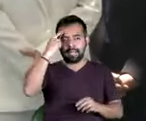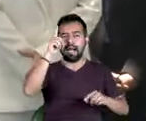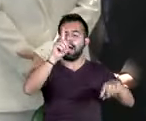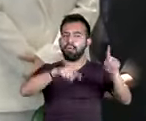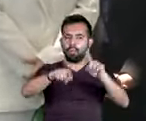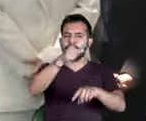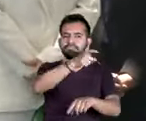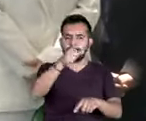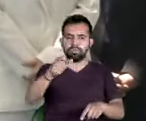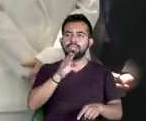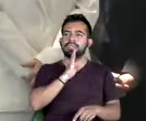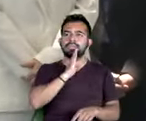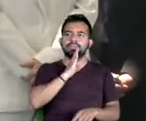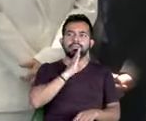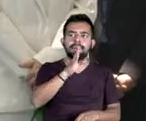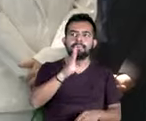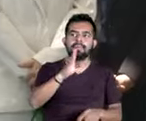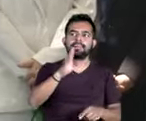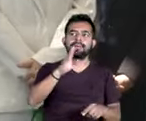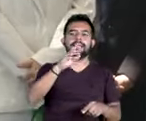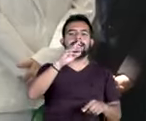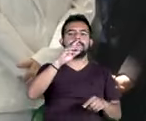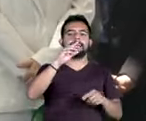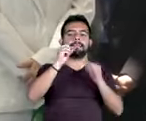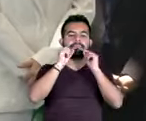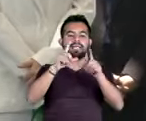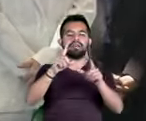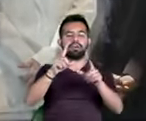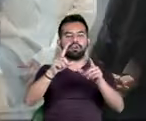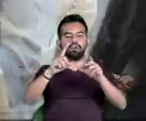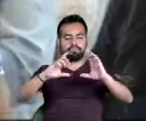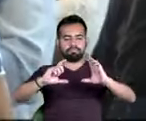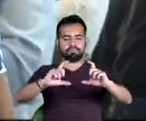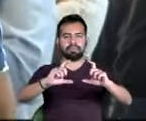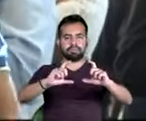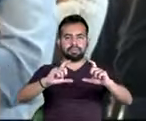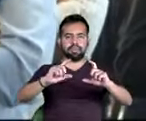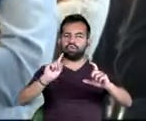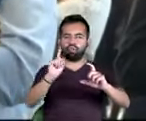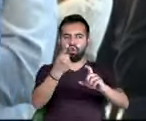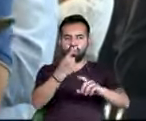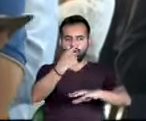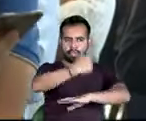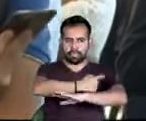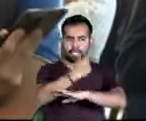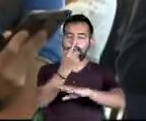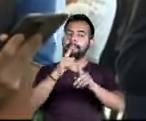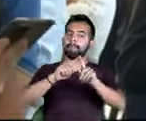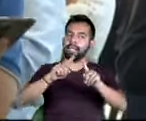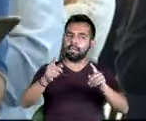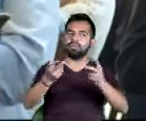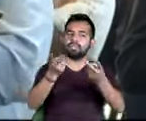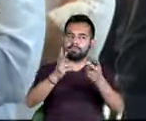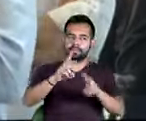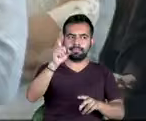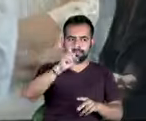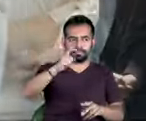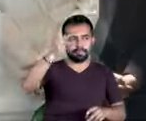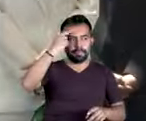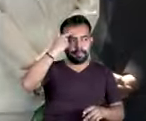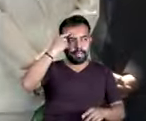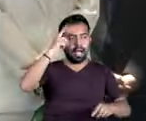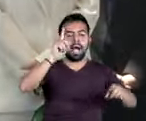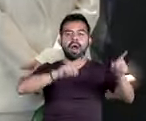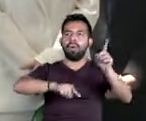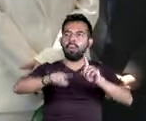opinión ciudadana va para que el pico y placa sea de todo el día. Pero al mismo tiempo, debemos considerar que en algunos casos